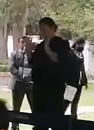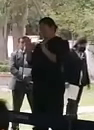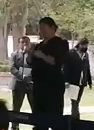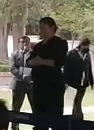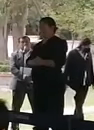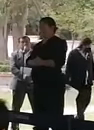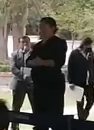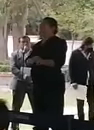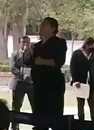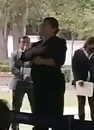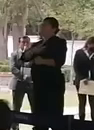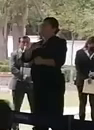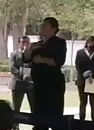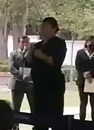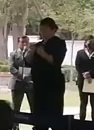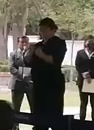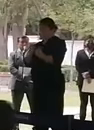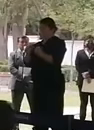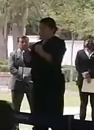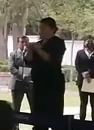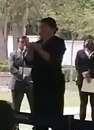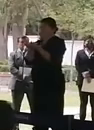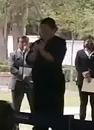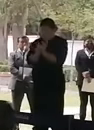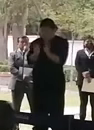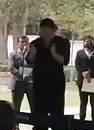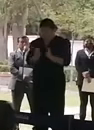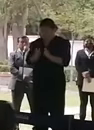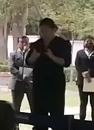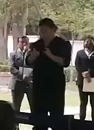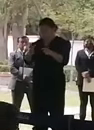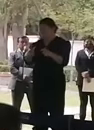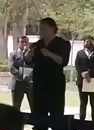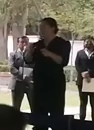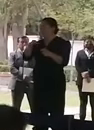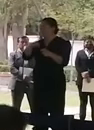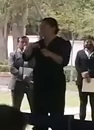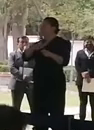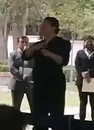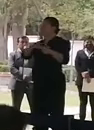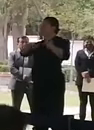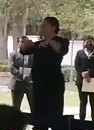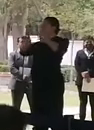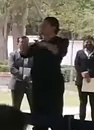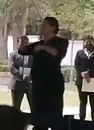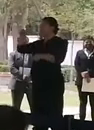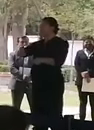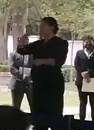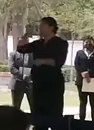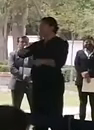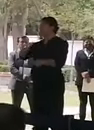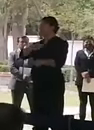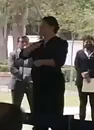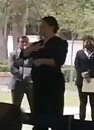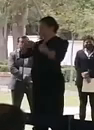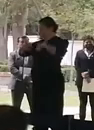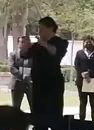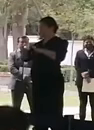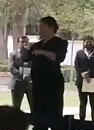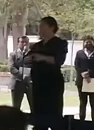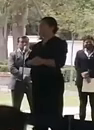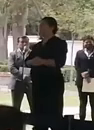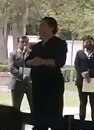de nuestras agencias que los represento yo todos aquí en México. Y